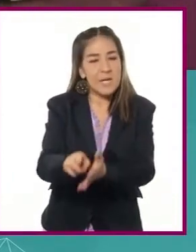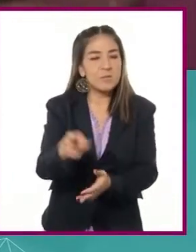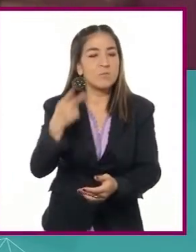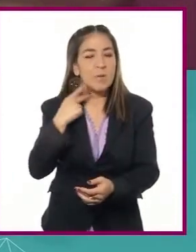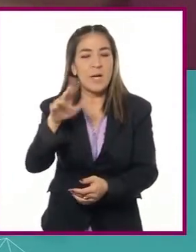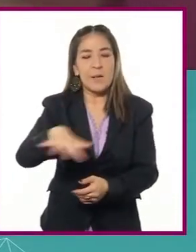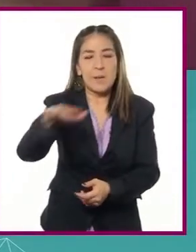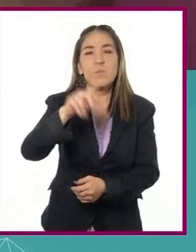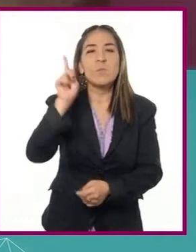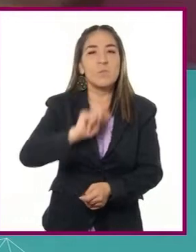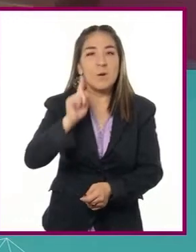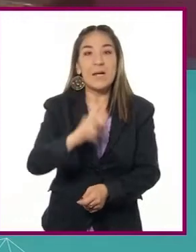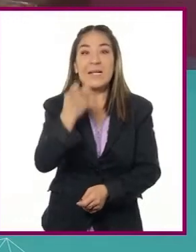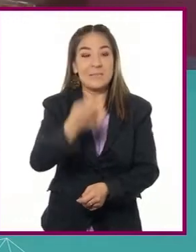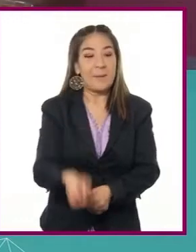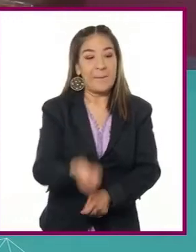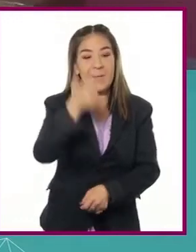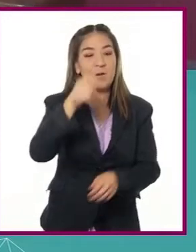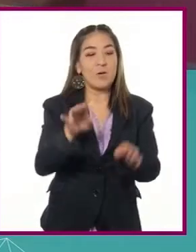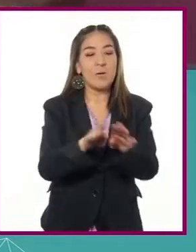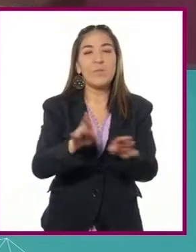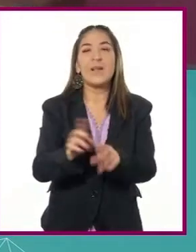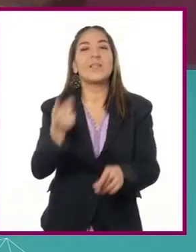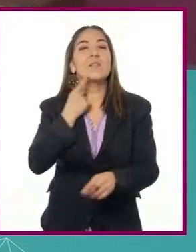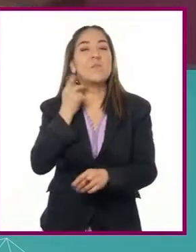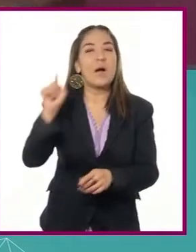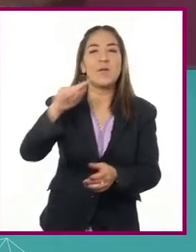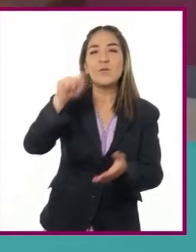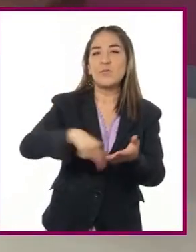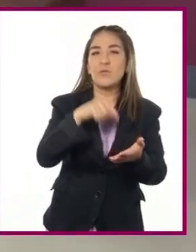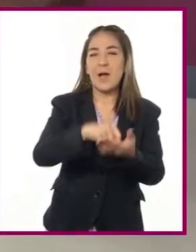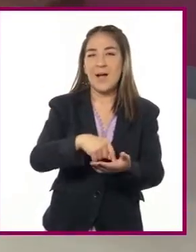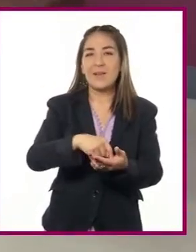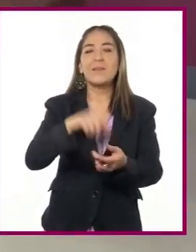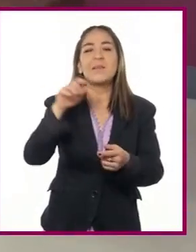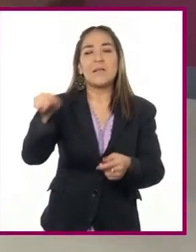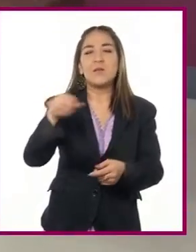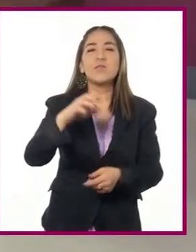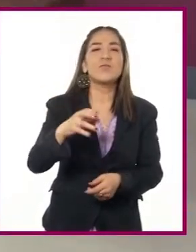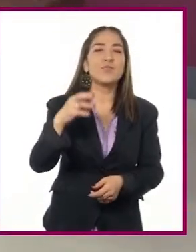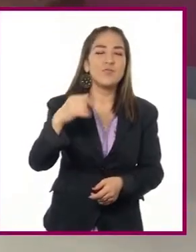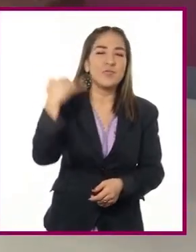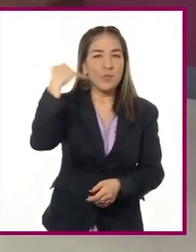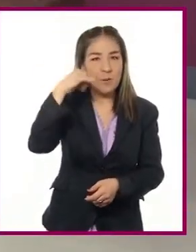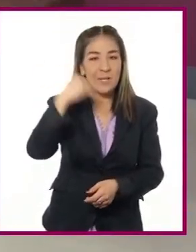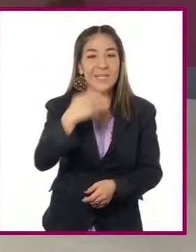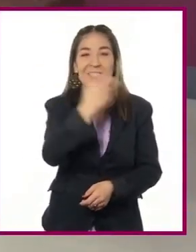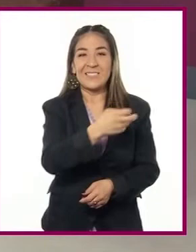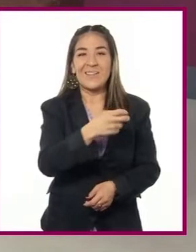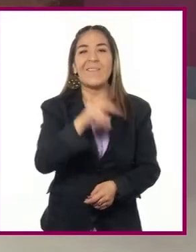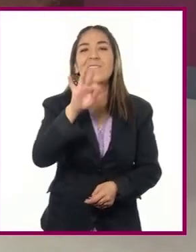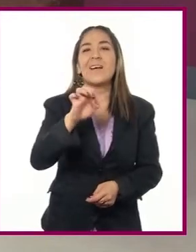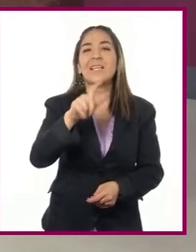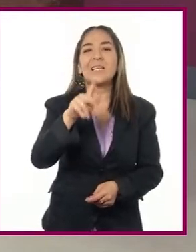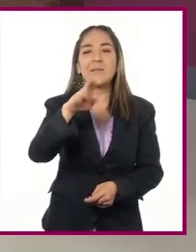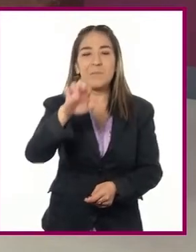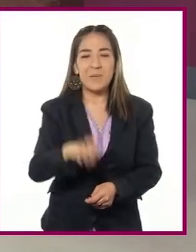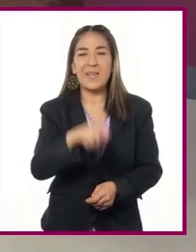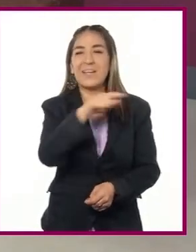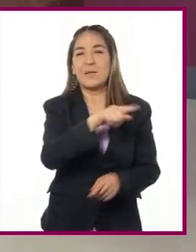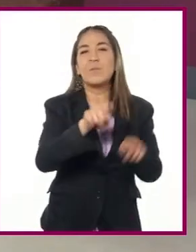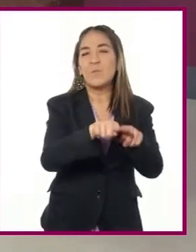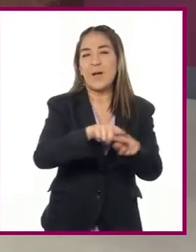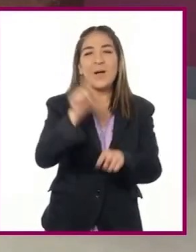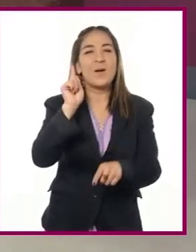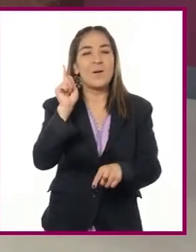Cid, las primeras diputadas electas al Congreso de Yucatán. Al caer el gobierno de Felipe Carrillo Puerto, hermano de Elvia,